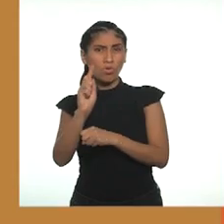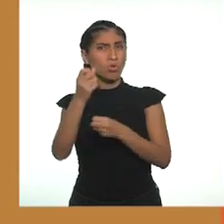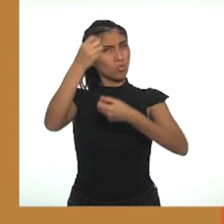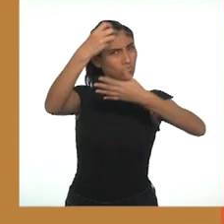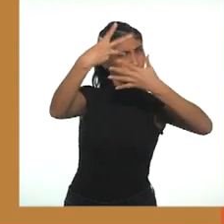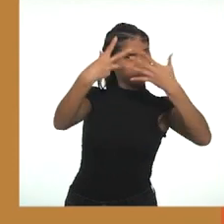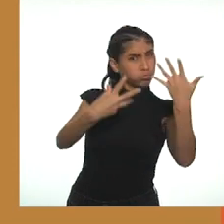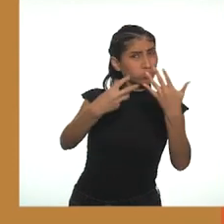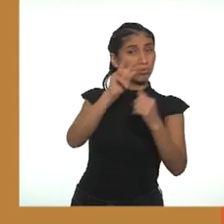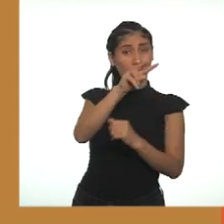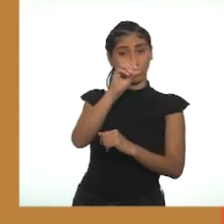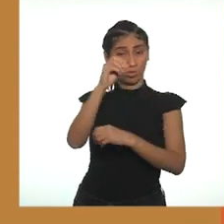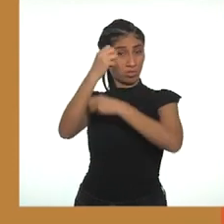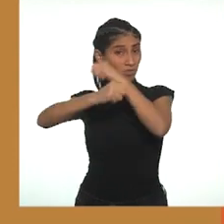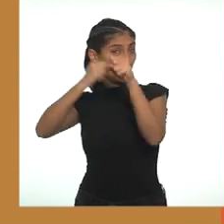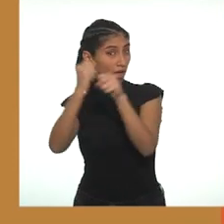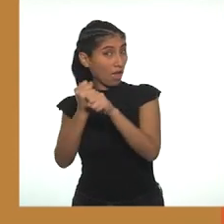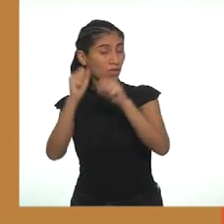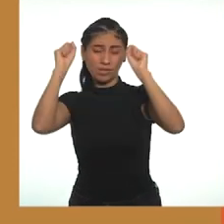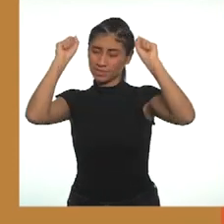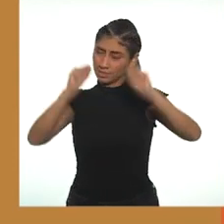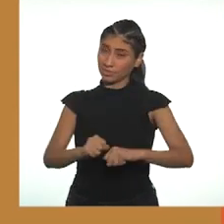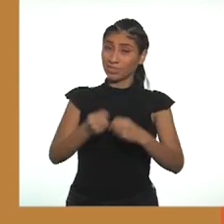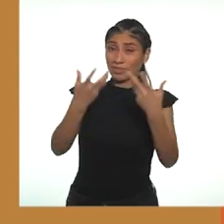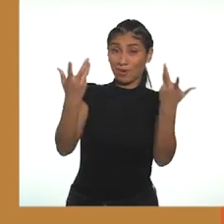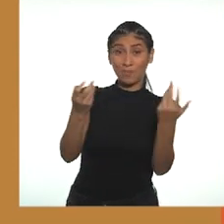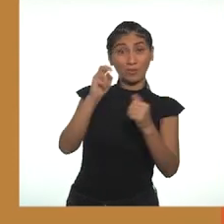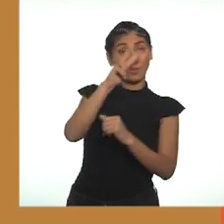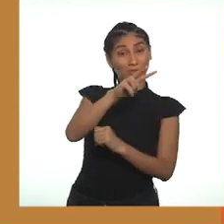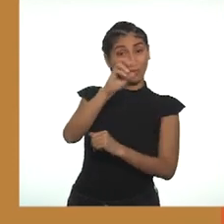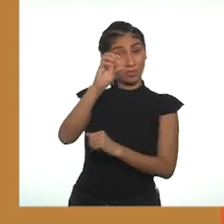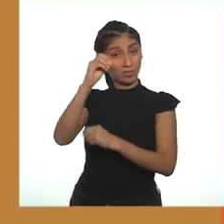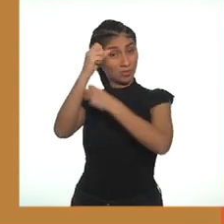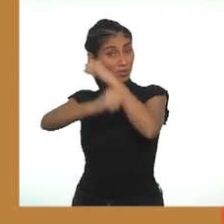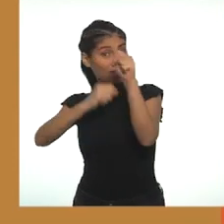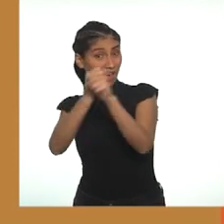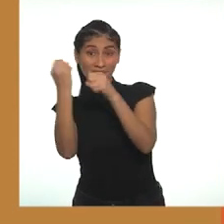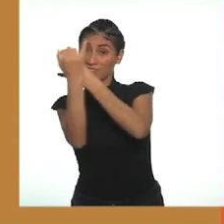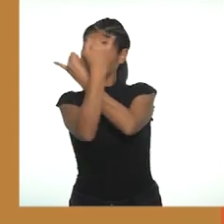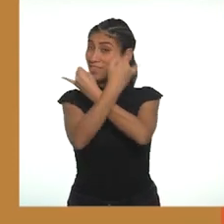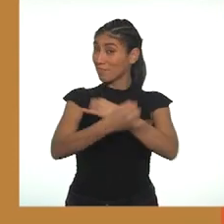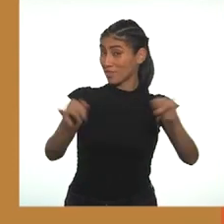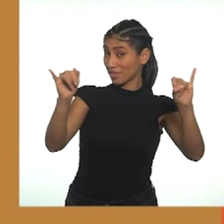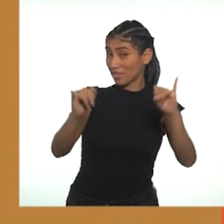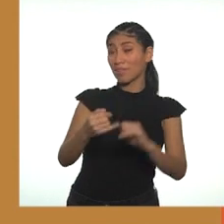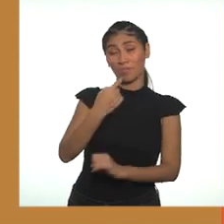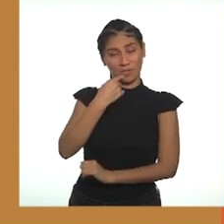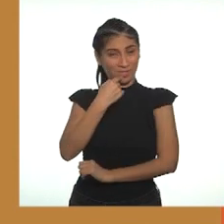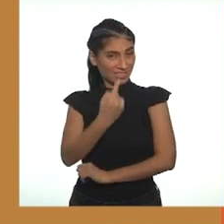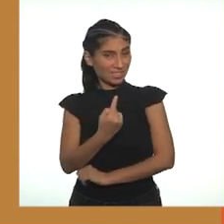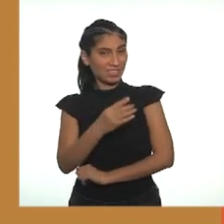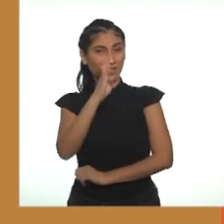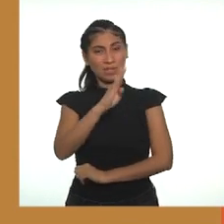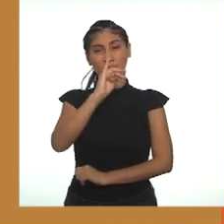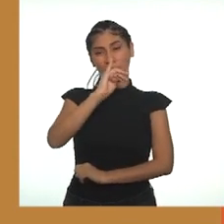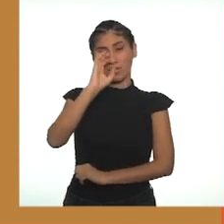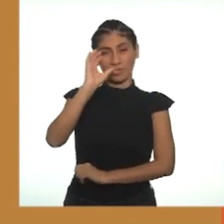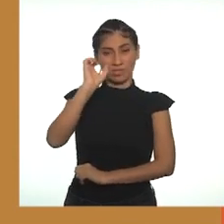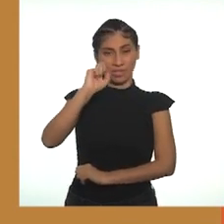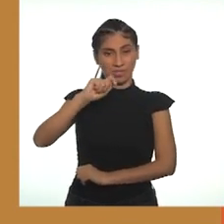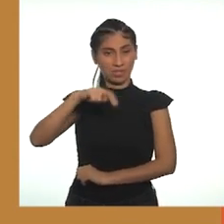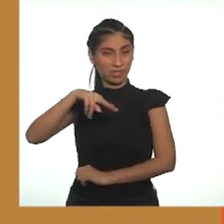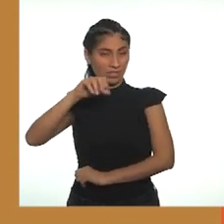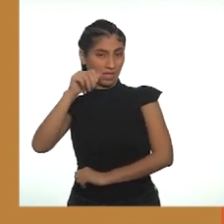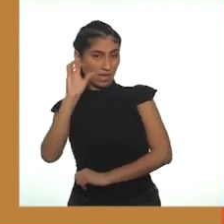años. Entonces, son 200 años de independencia. Por eso se dice bicentenario